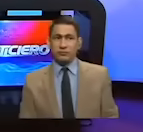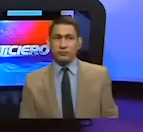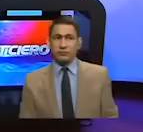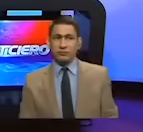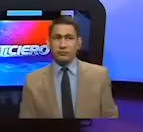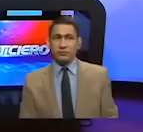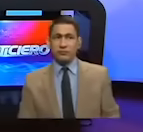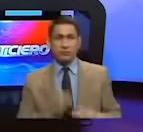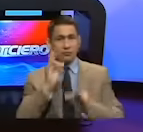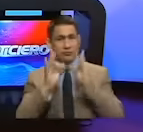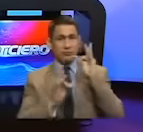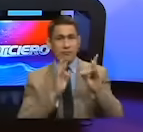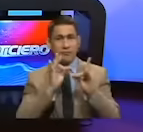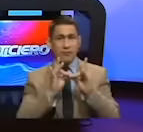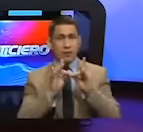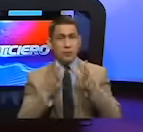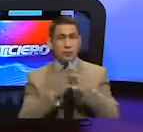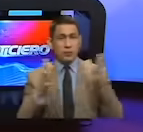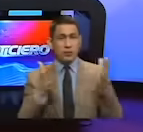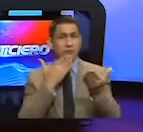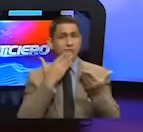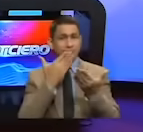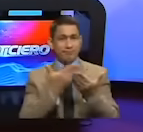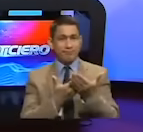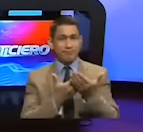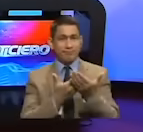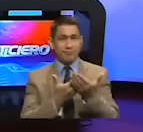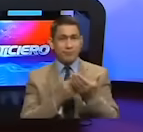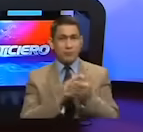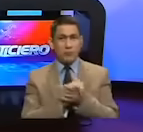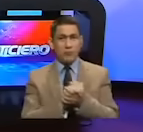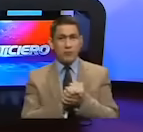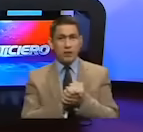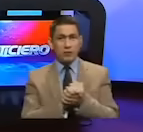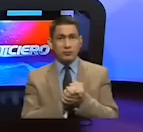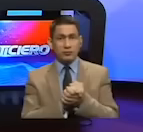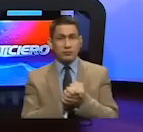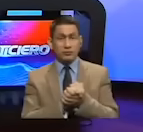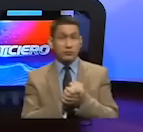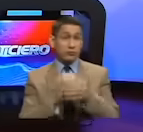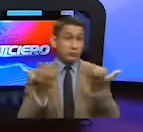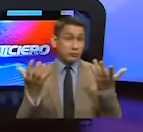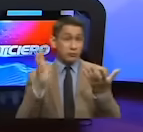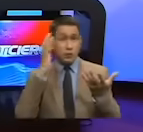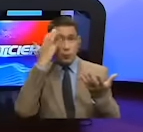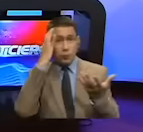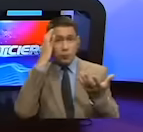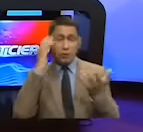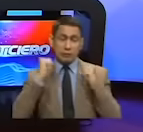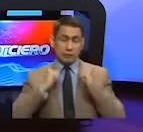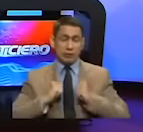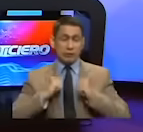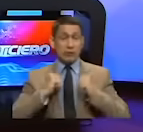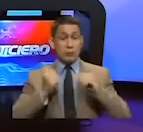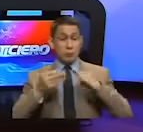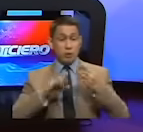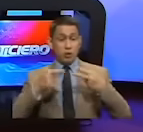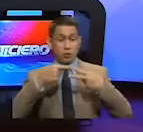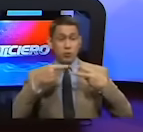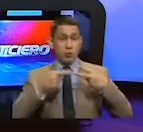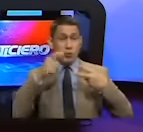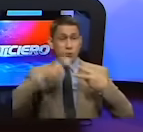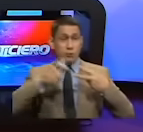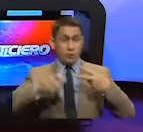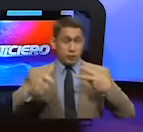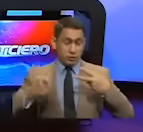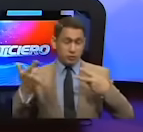Perfecto, muchísimas gracias, Cristian. La verdad que estamos lamentando pues el fallecimiento de dos personas. Una ha